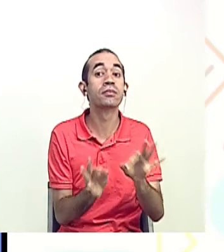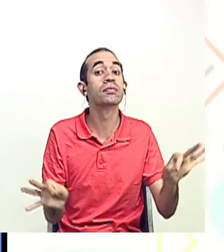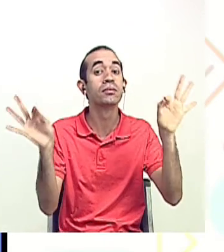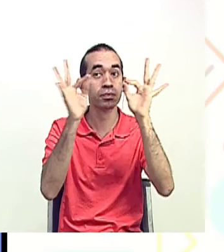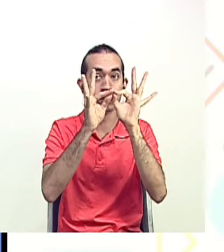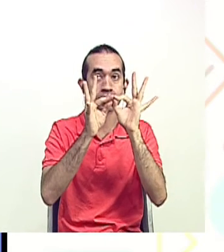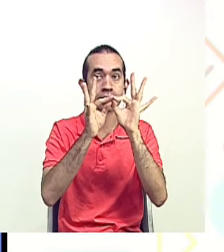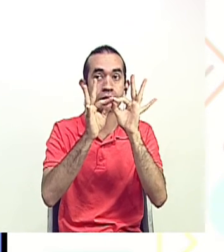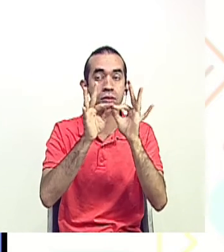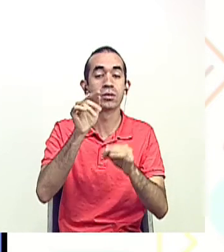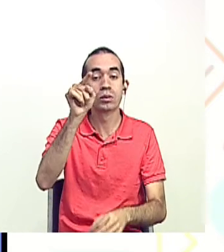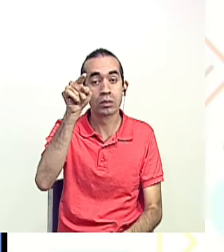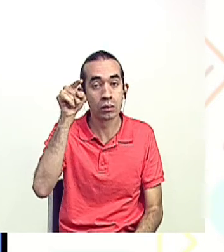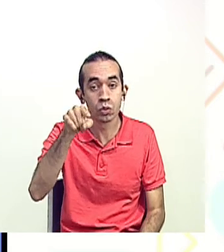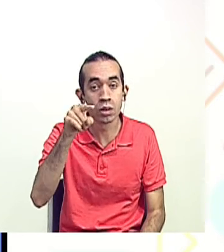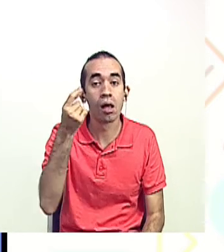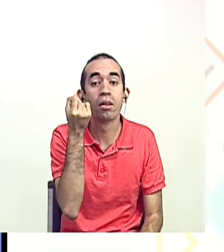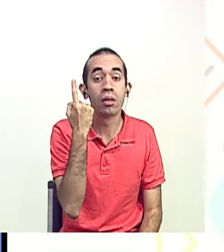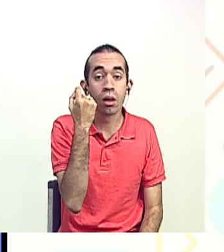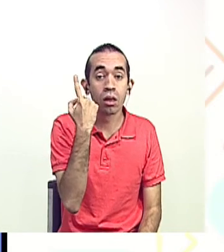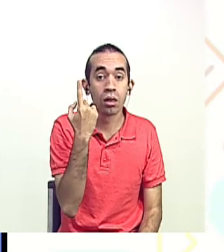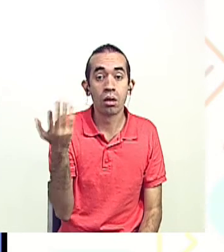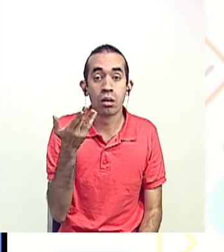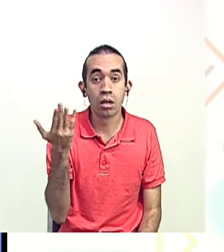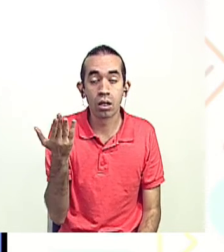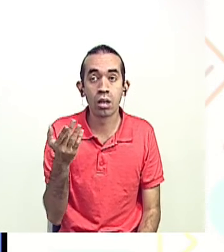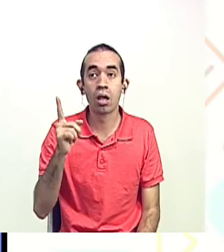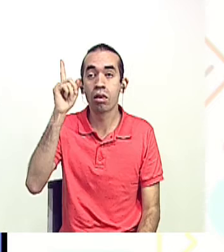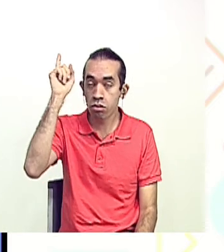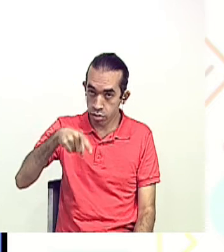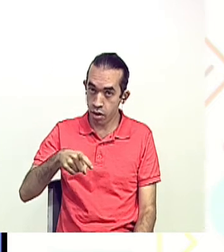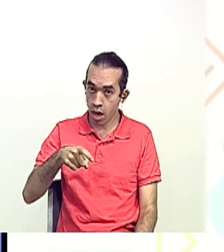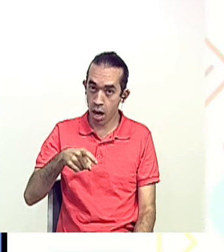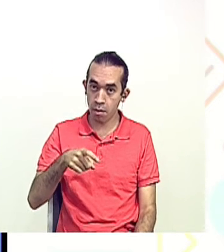es entender que al acomodar, ellos deben tener